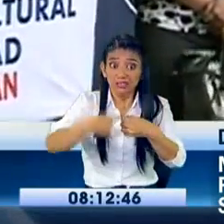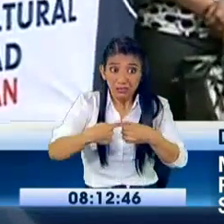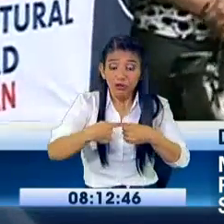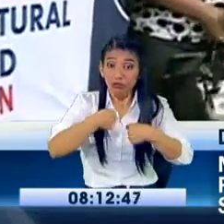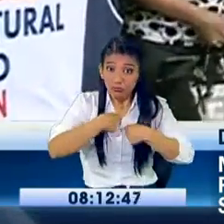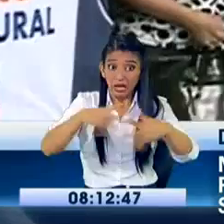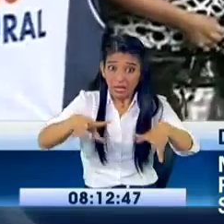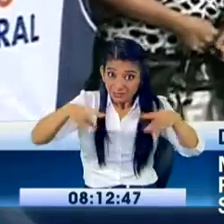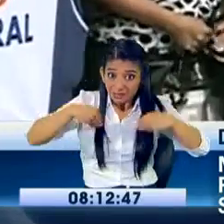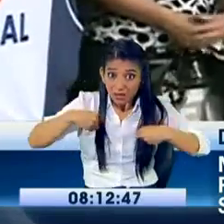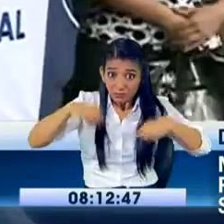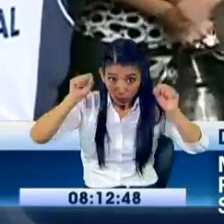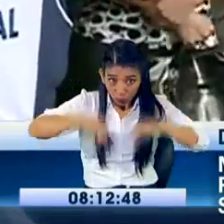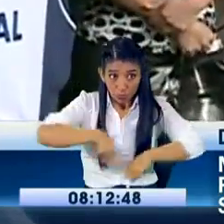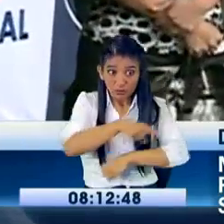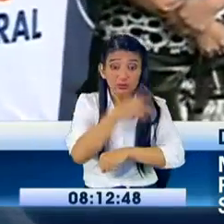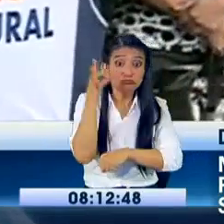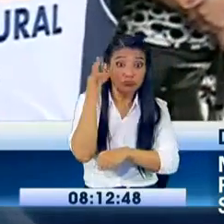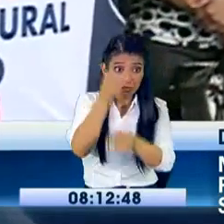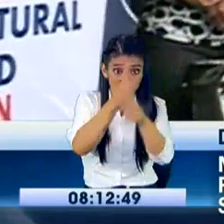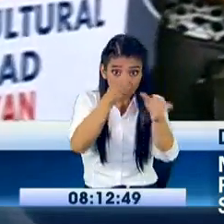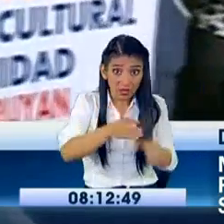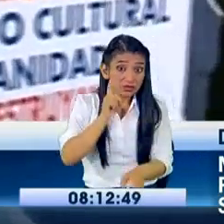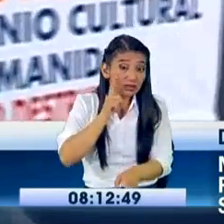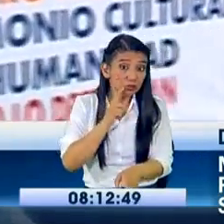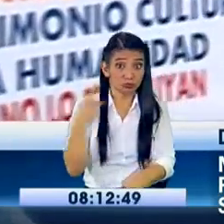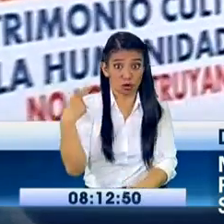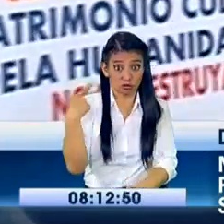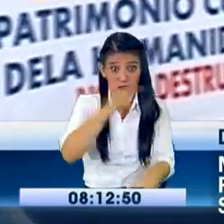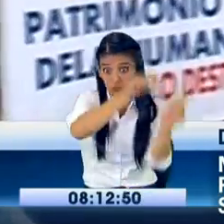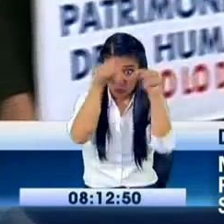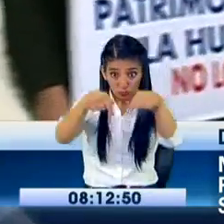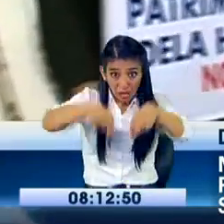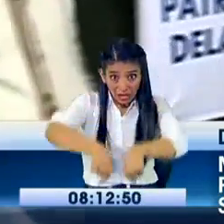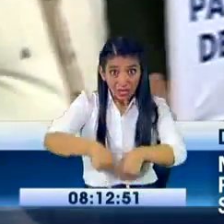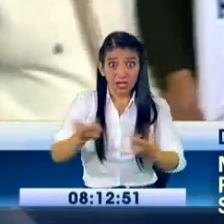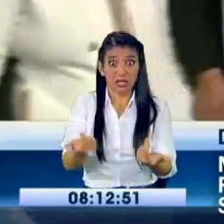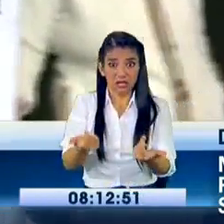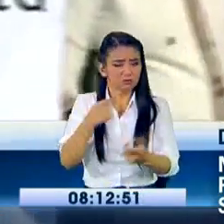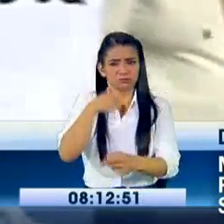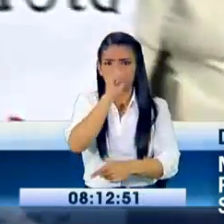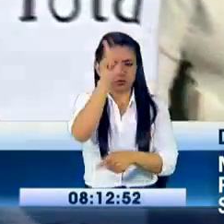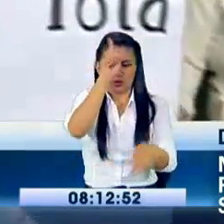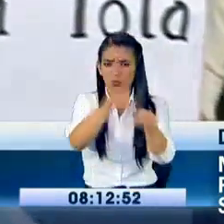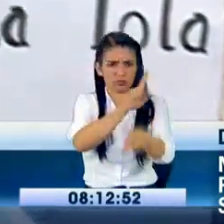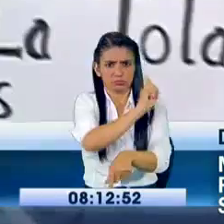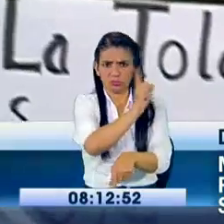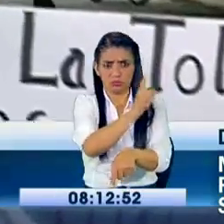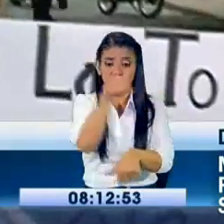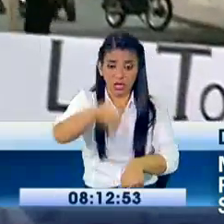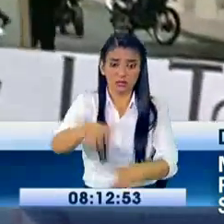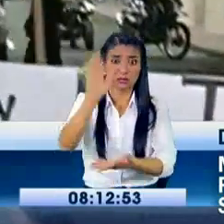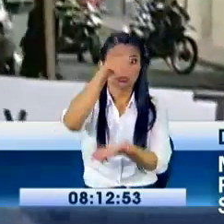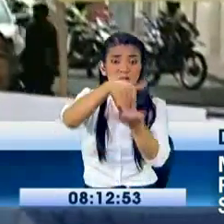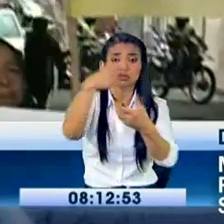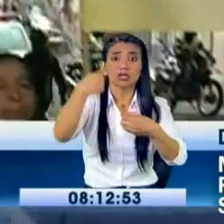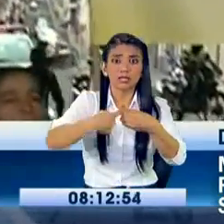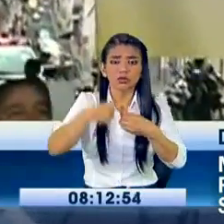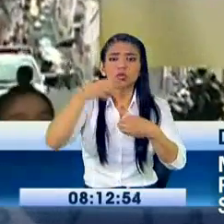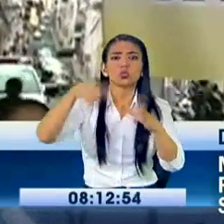ha señalado que aún no se contempla que este sector sea para el trabajo sexual, ustedes piensan que ya esto es un